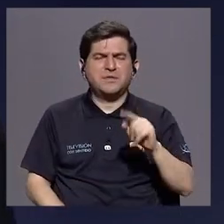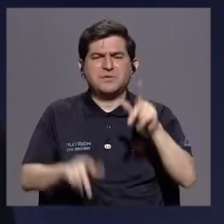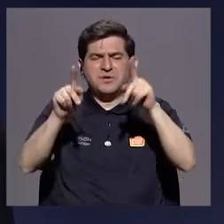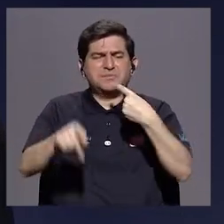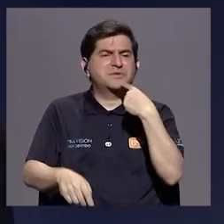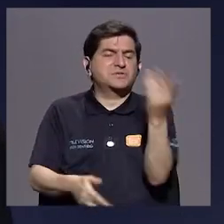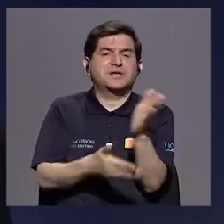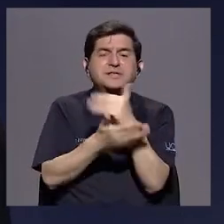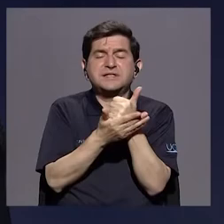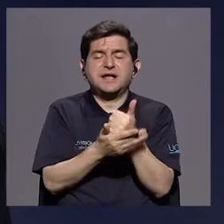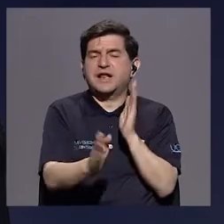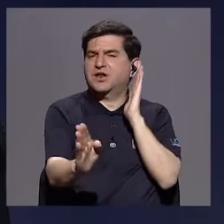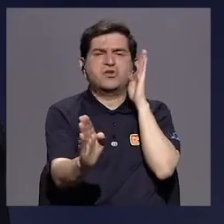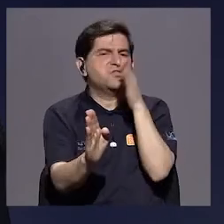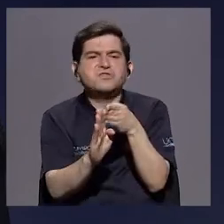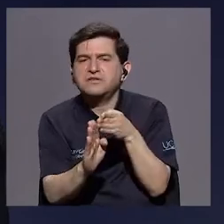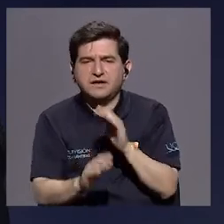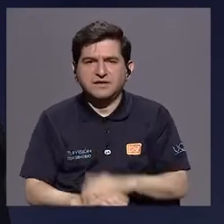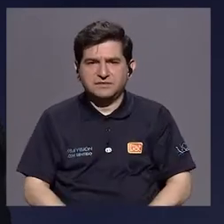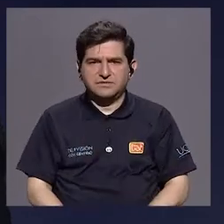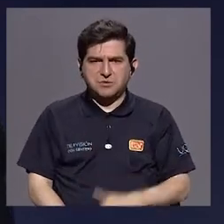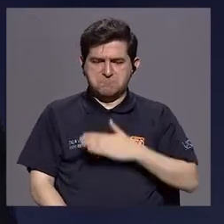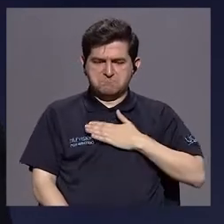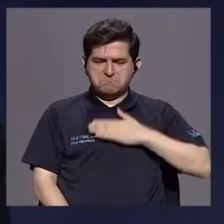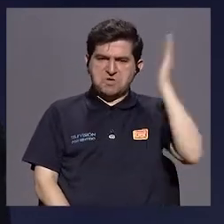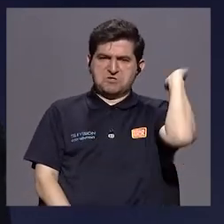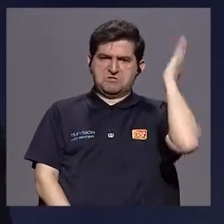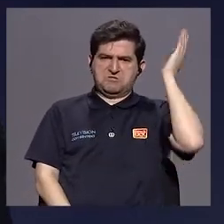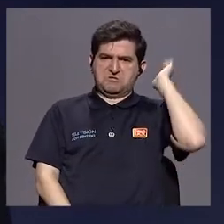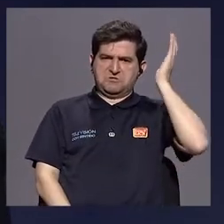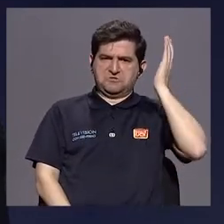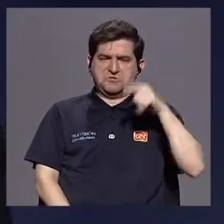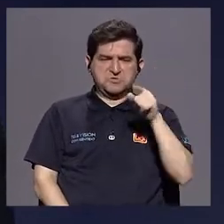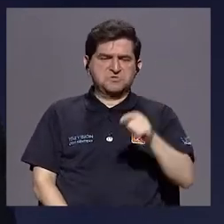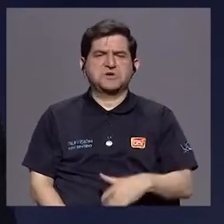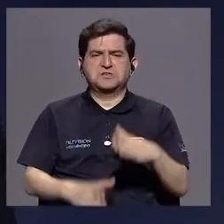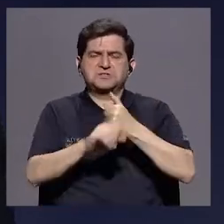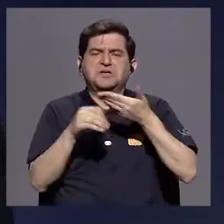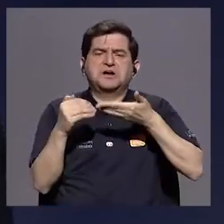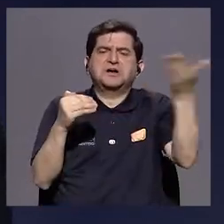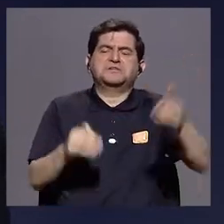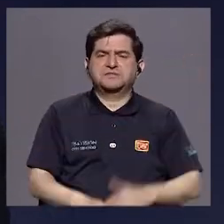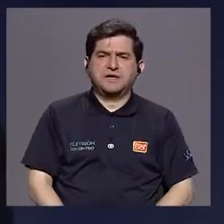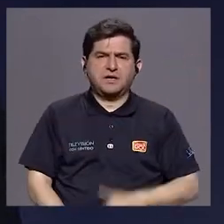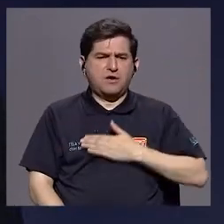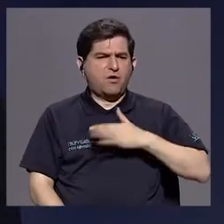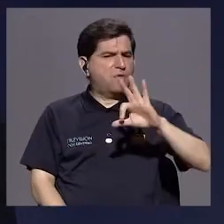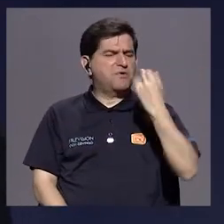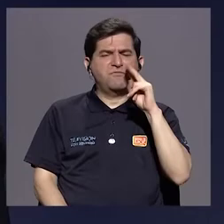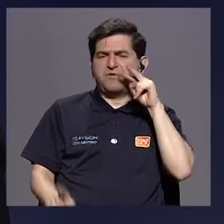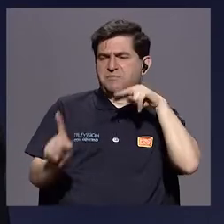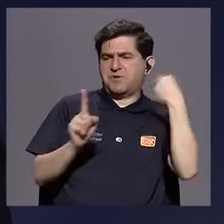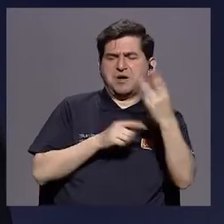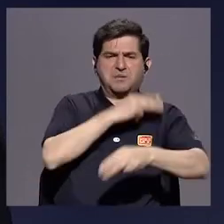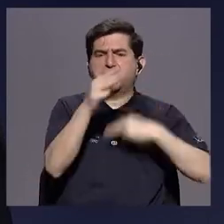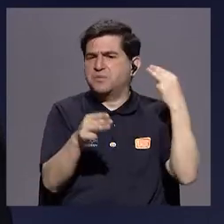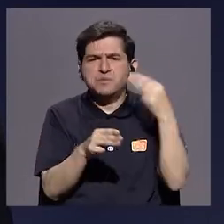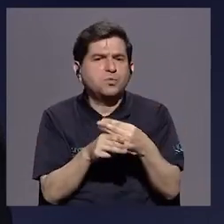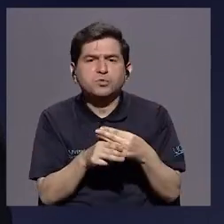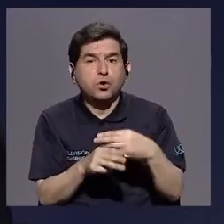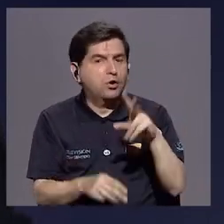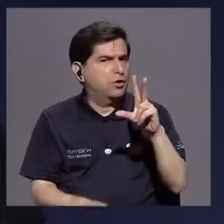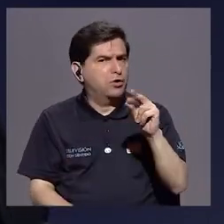diciéndole algo a alguien y que sea esto es mi discurso y así es como se hacen las cosas o esta es mi manera de ver el mundo si no